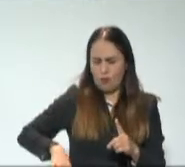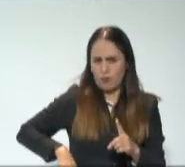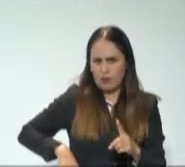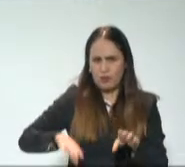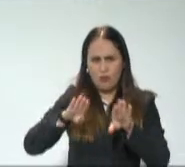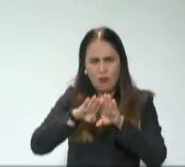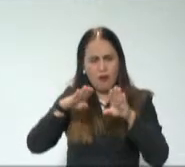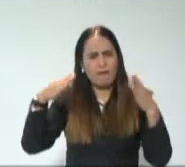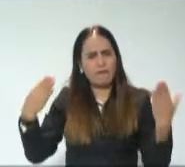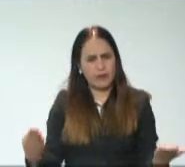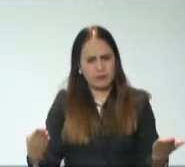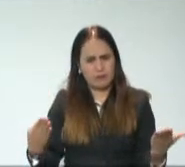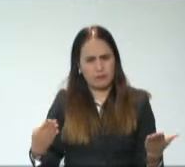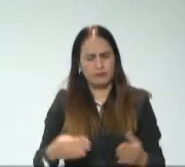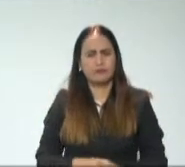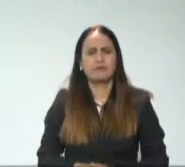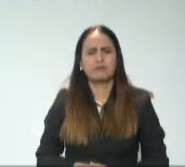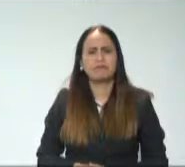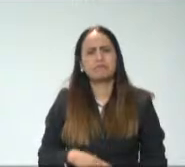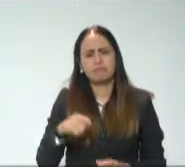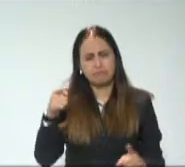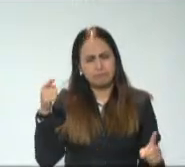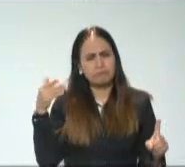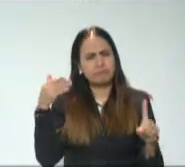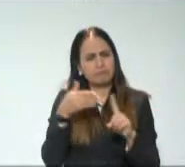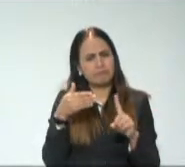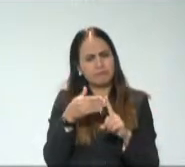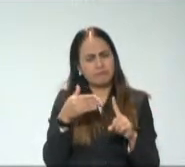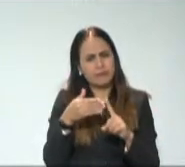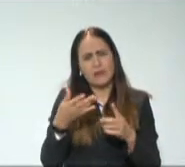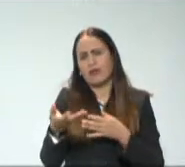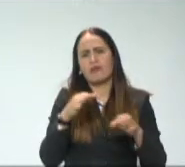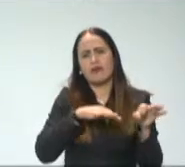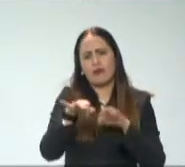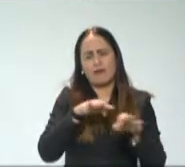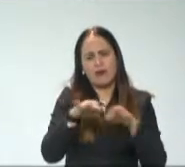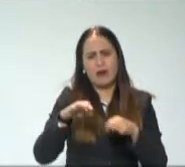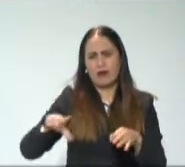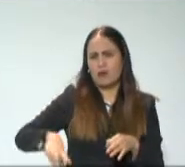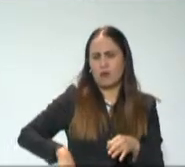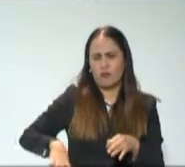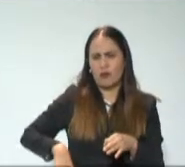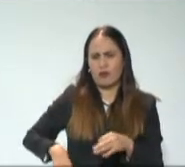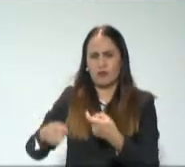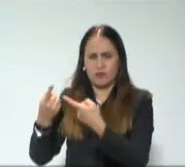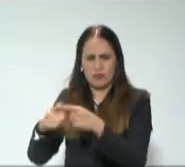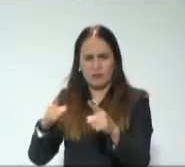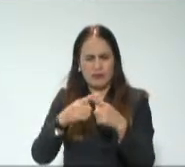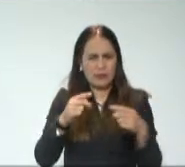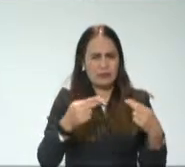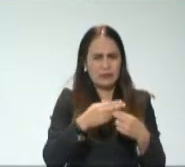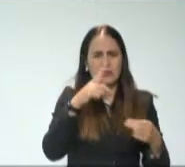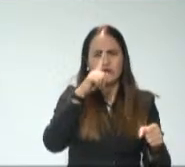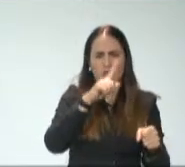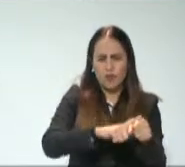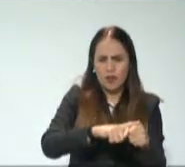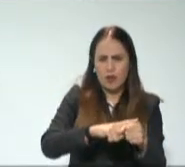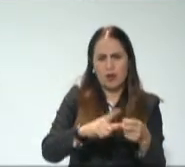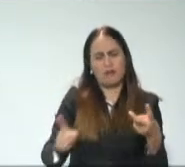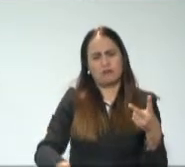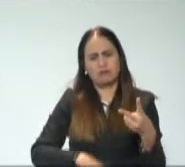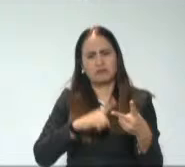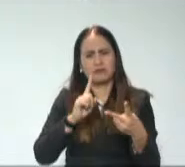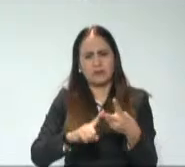no en gobierno abierto y de manera muy particular Pues en trabajar con los gobiernos tanto nacionales t y